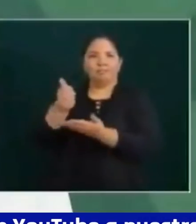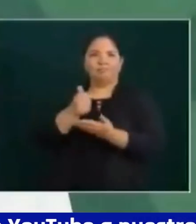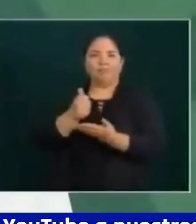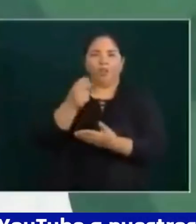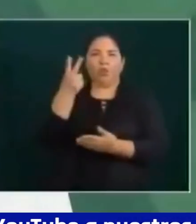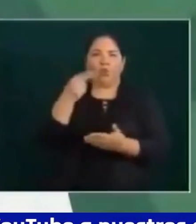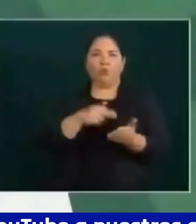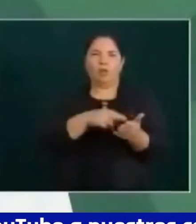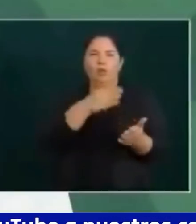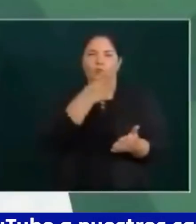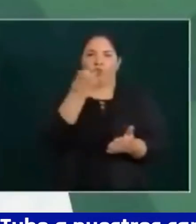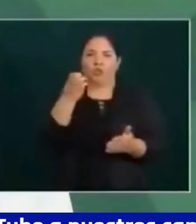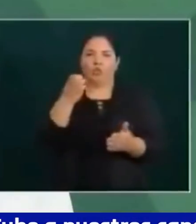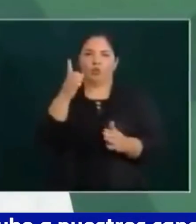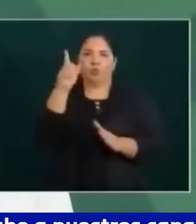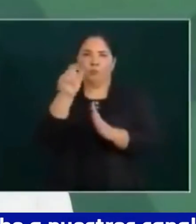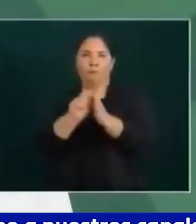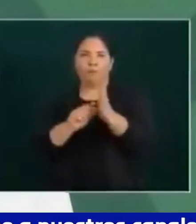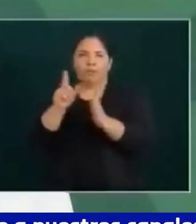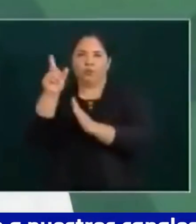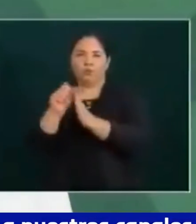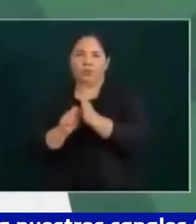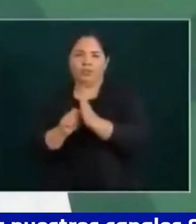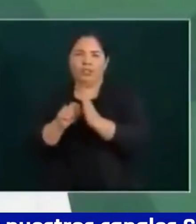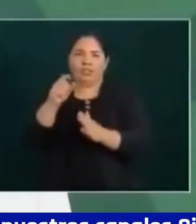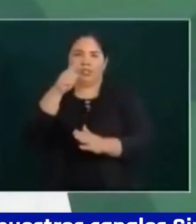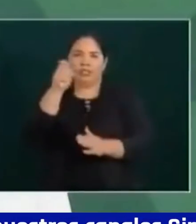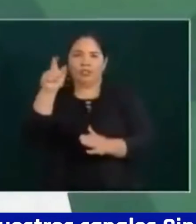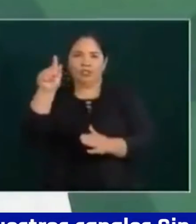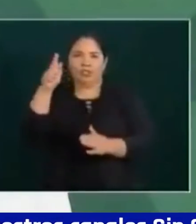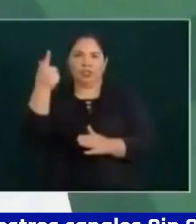2,400 pesos mensuales. 171 jóvenes.